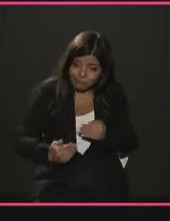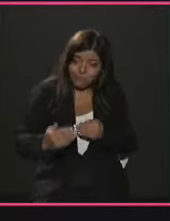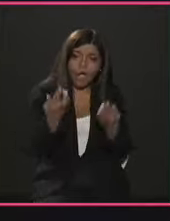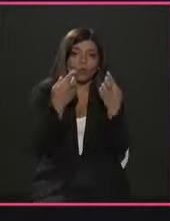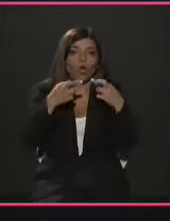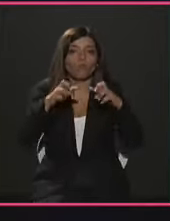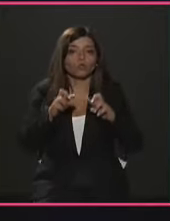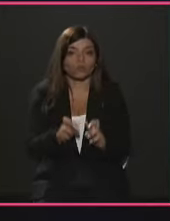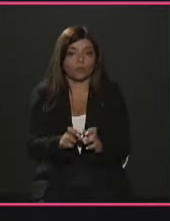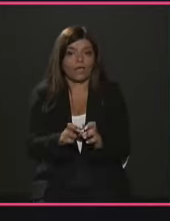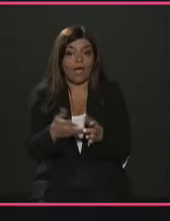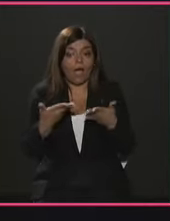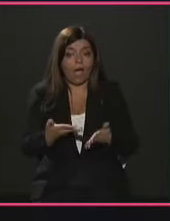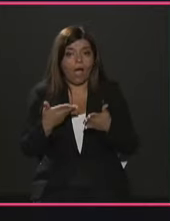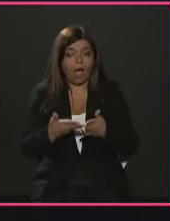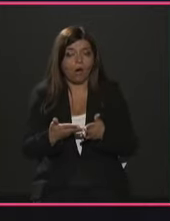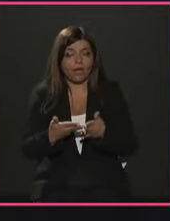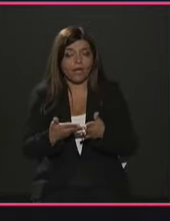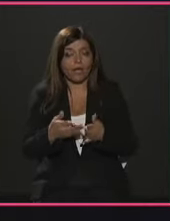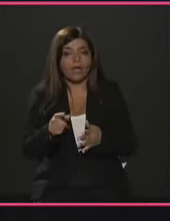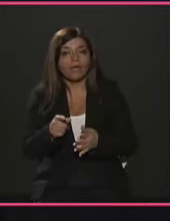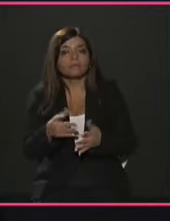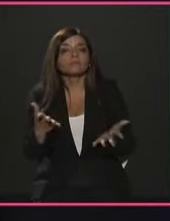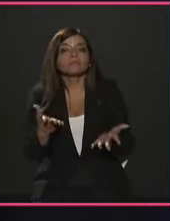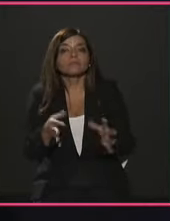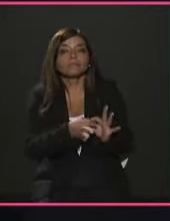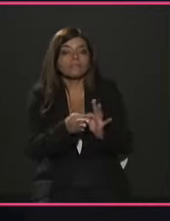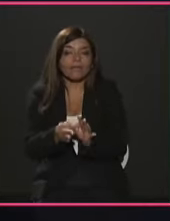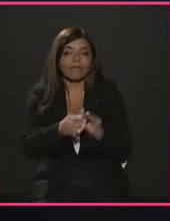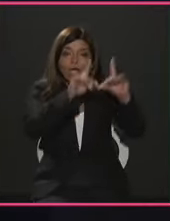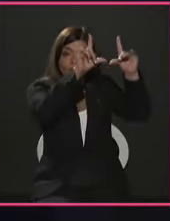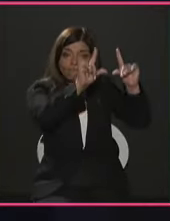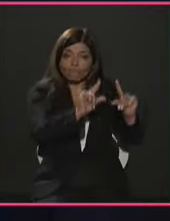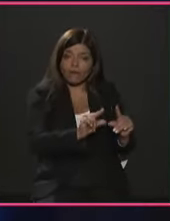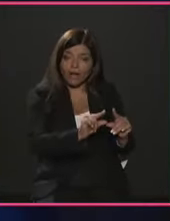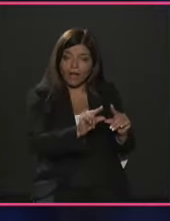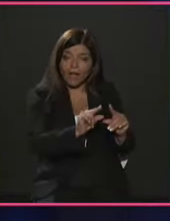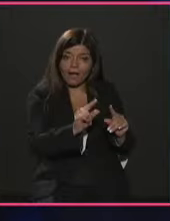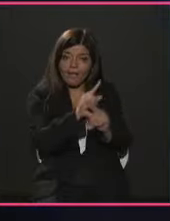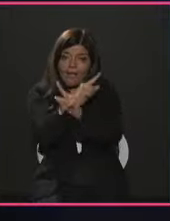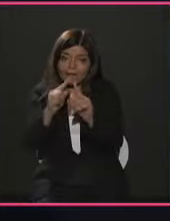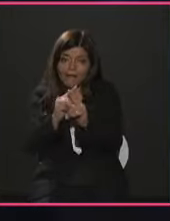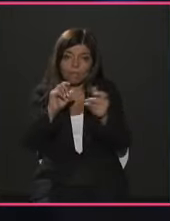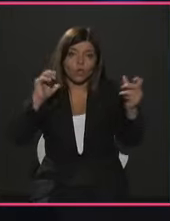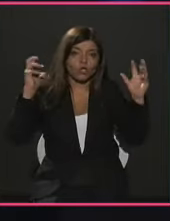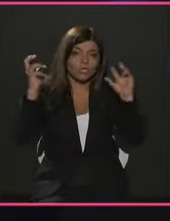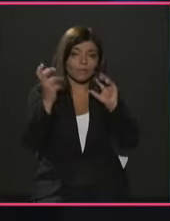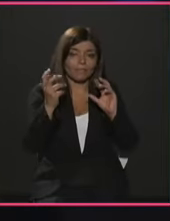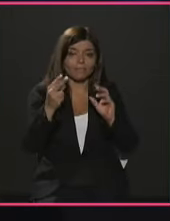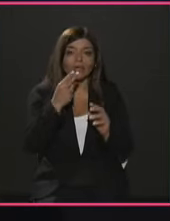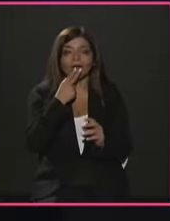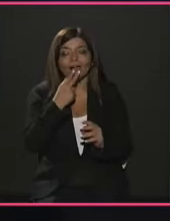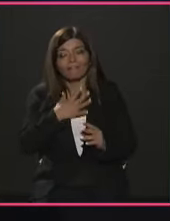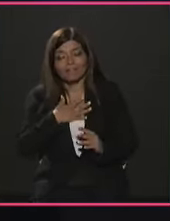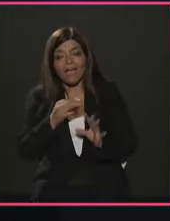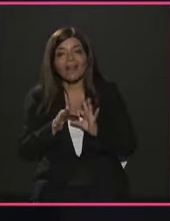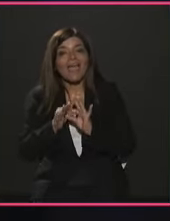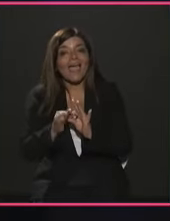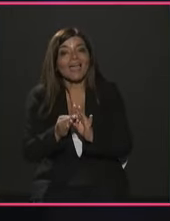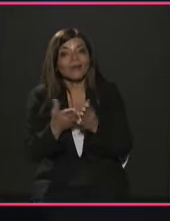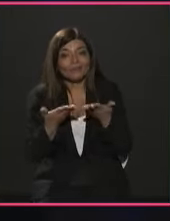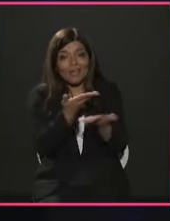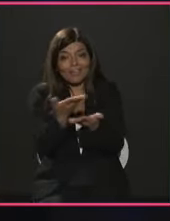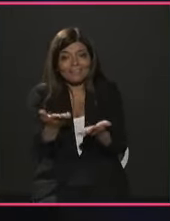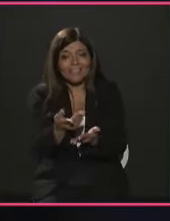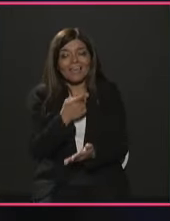oportunidad que se nos está presentando esto es finalmente poder bajar esta Curva del cambio climático en nuestras vidas les agradezco por su tiempo Les